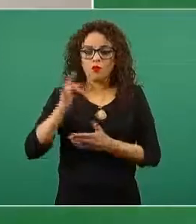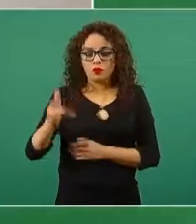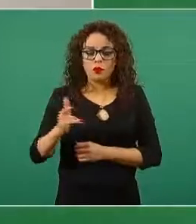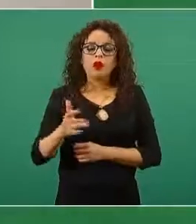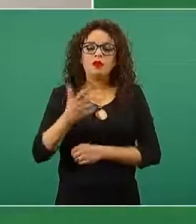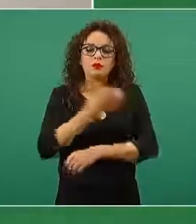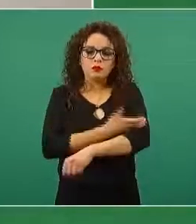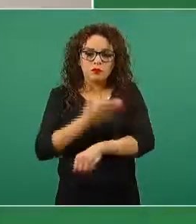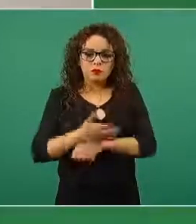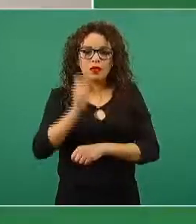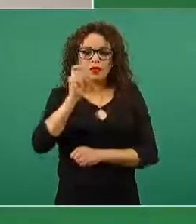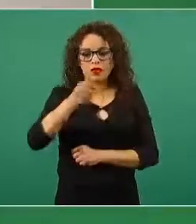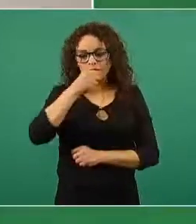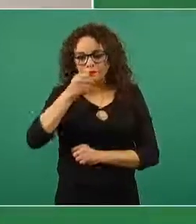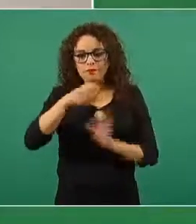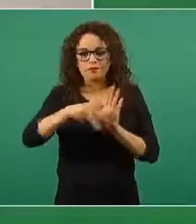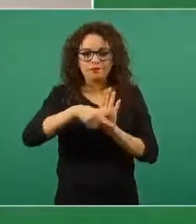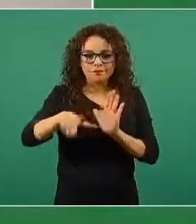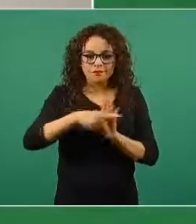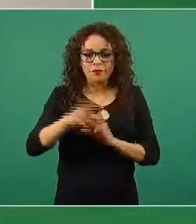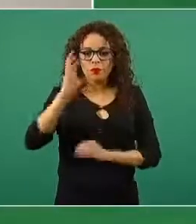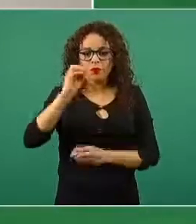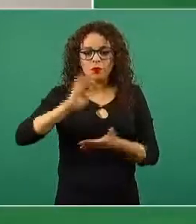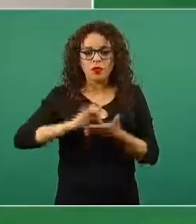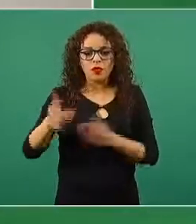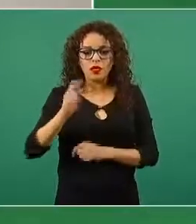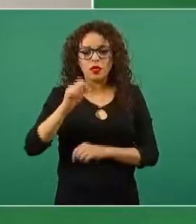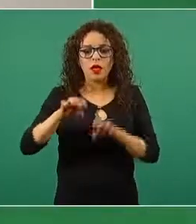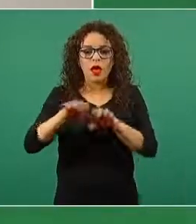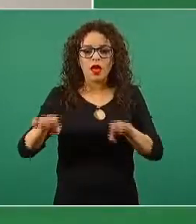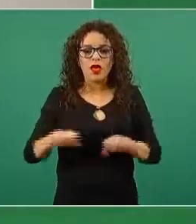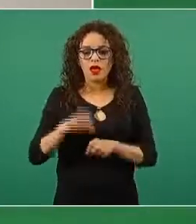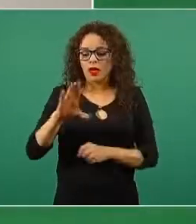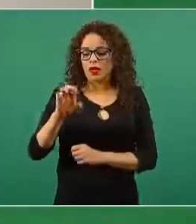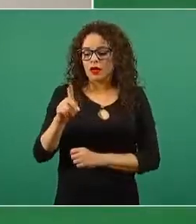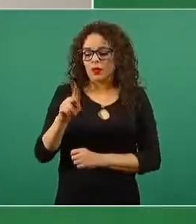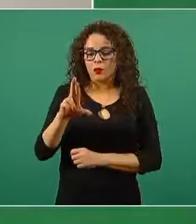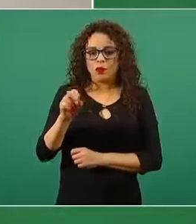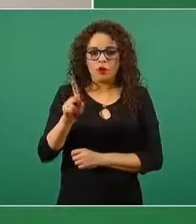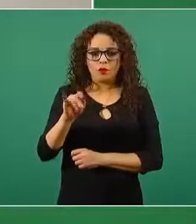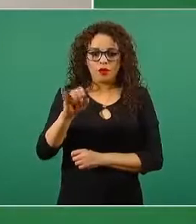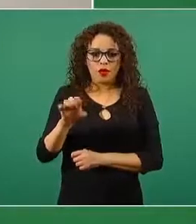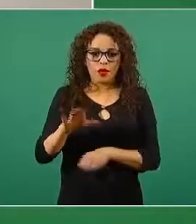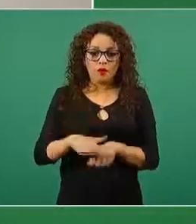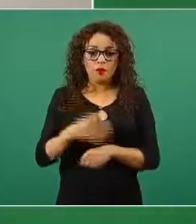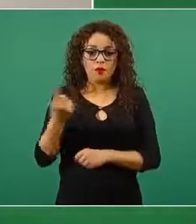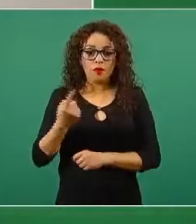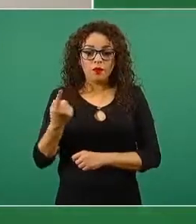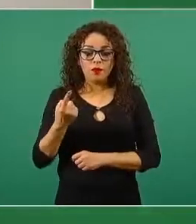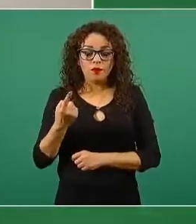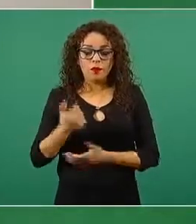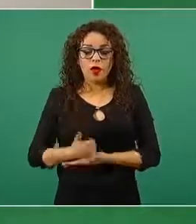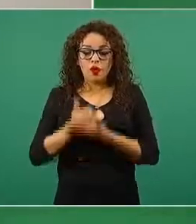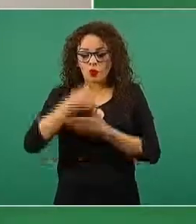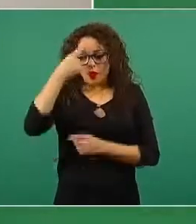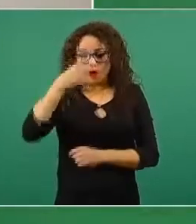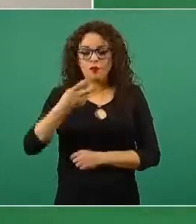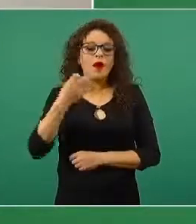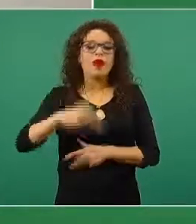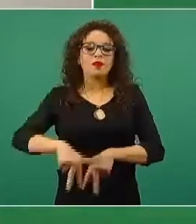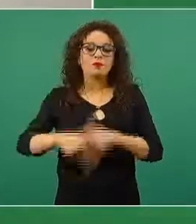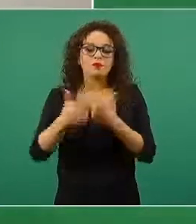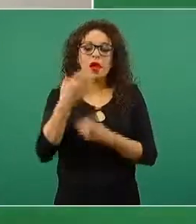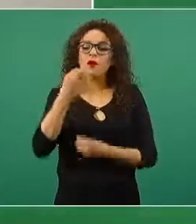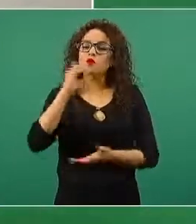que nos acompañaron hoy. Muchísimas gracias al equipo de Sepropie por esta transmisión. Y sobre